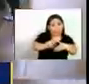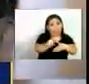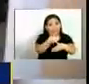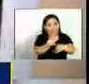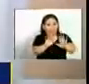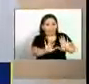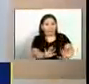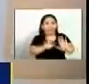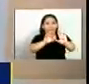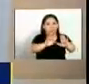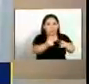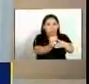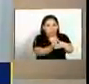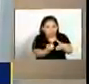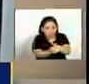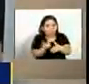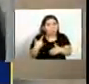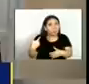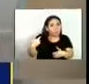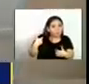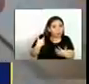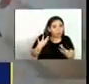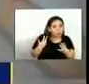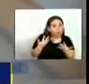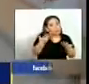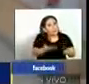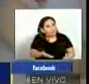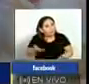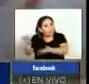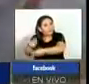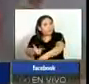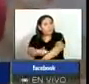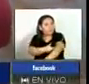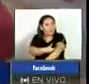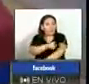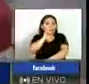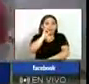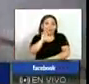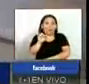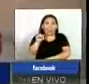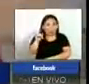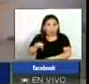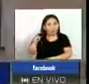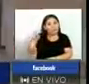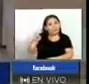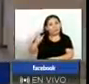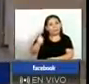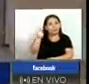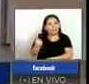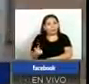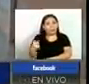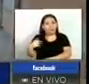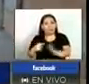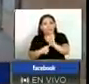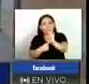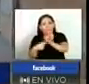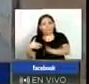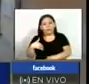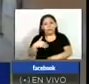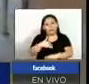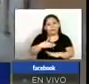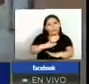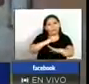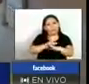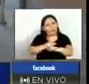18 voluntarios terminó su participación y salió del hospital dijo este miércoles el Ministerio de la Defensa ruso en un